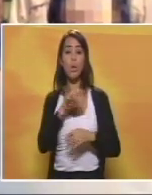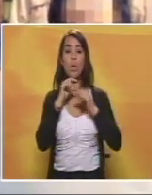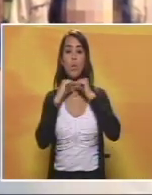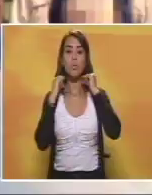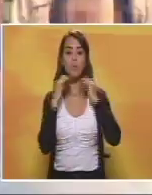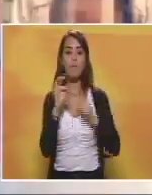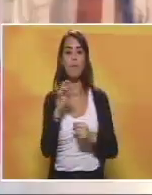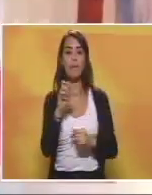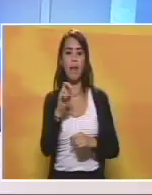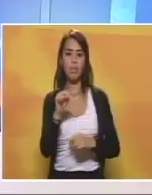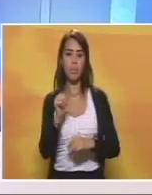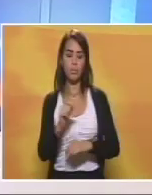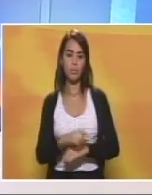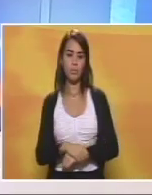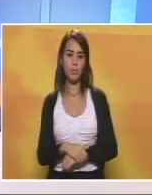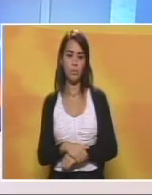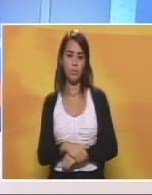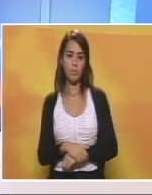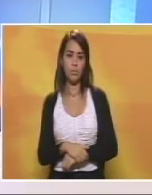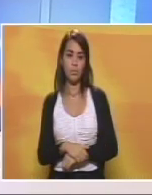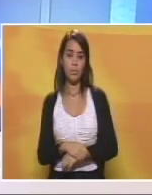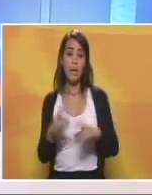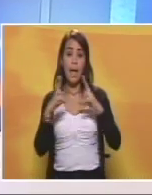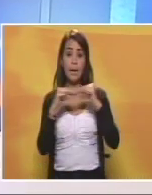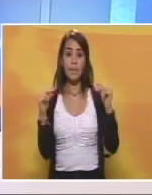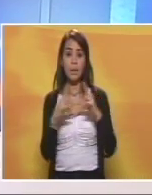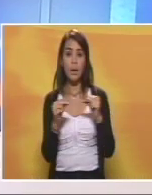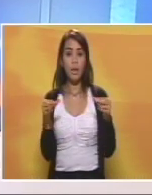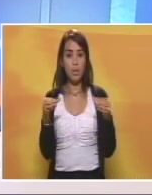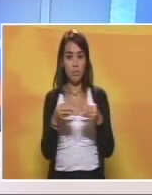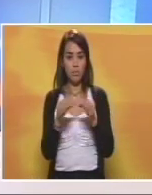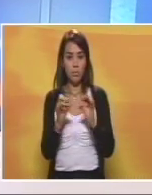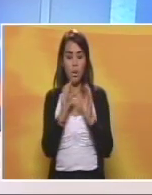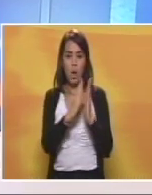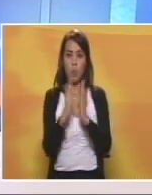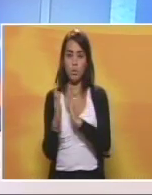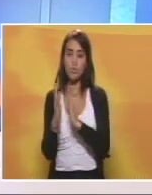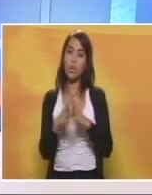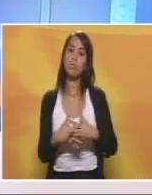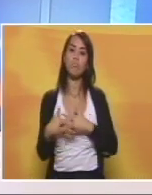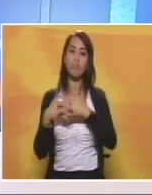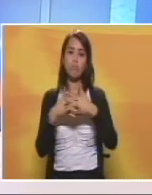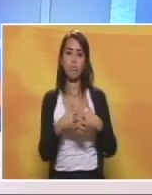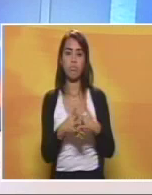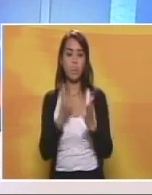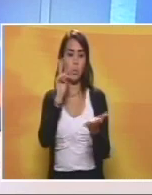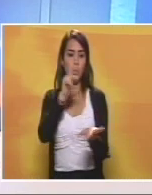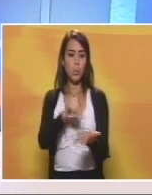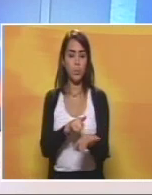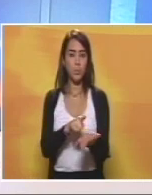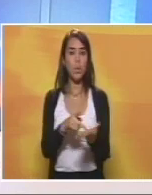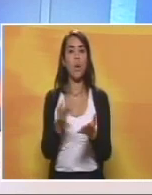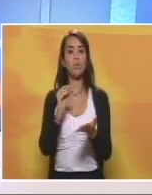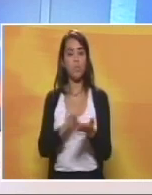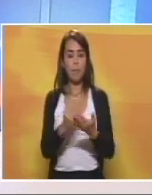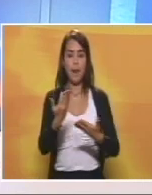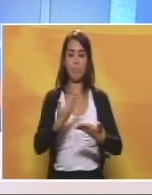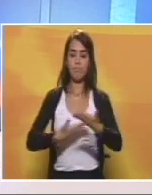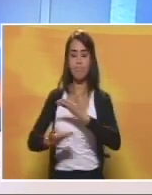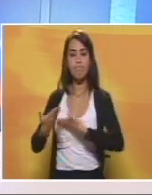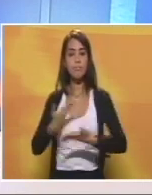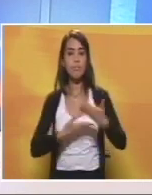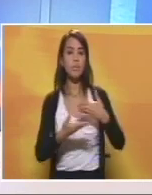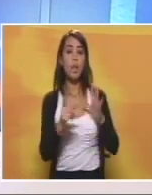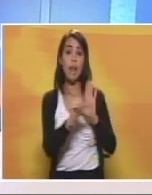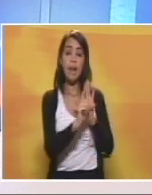karadima en nicaragua una misión de la organización de estados américanos llegó a managua para retomar las negociaciones sobre